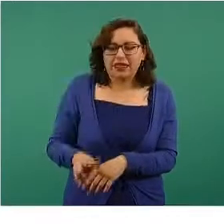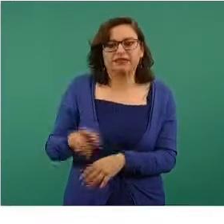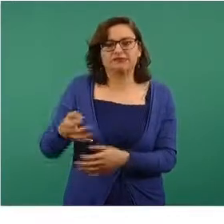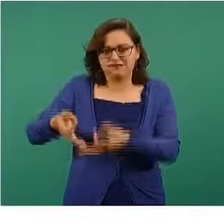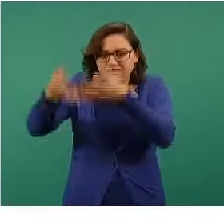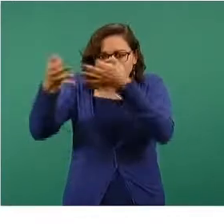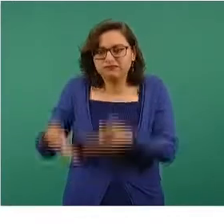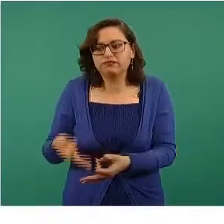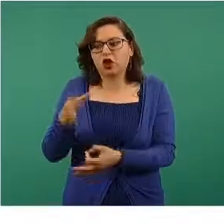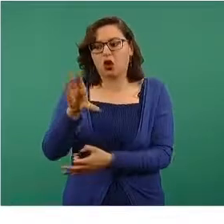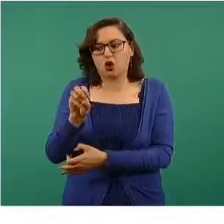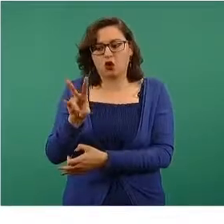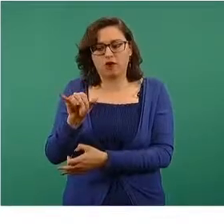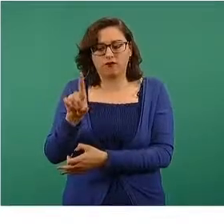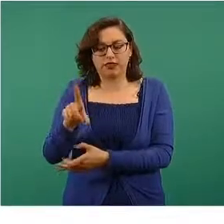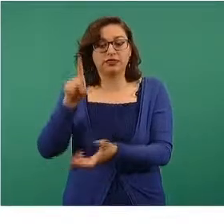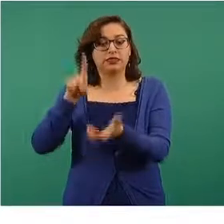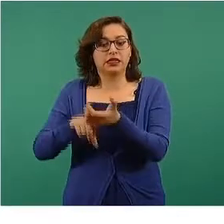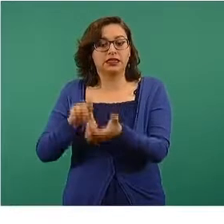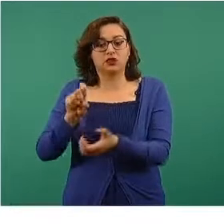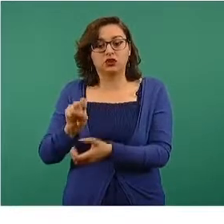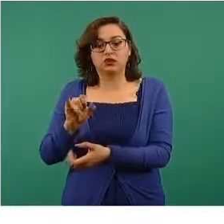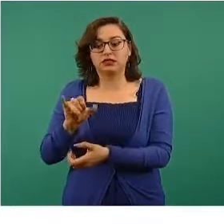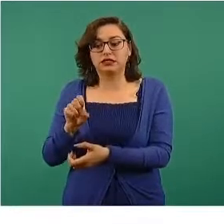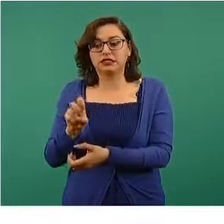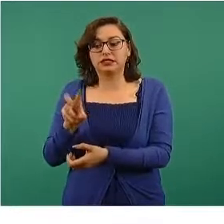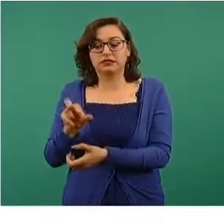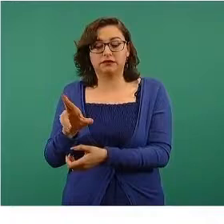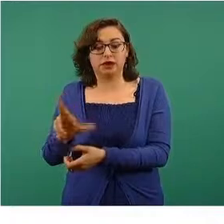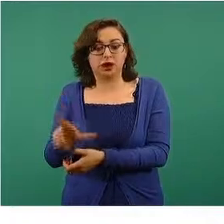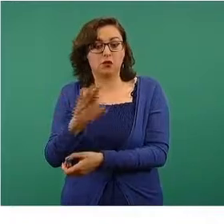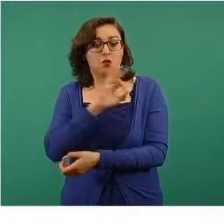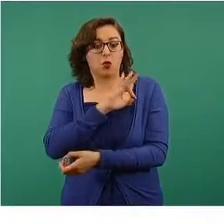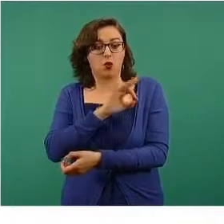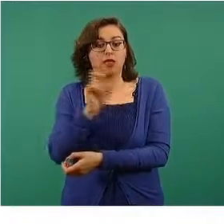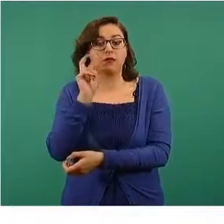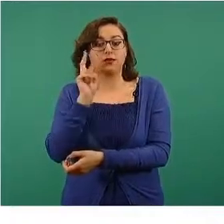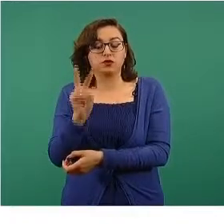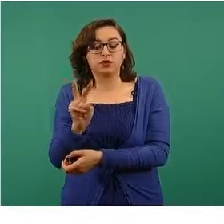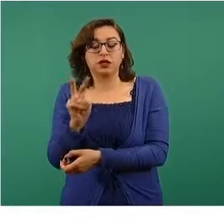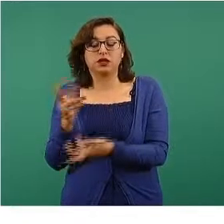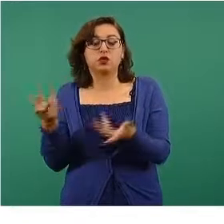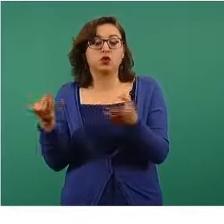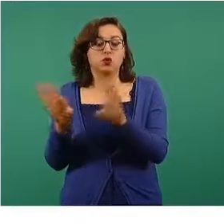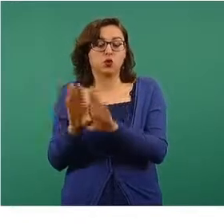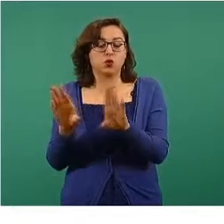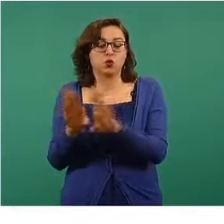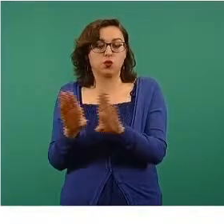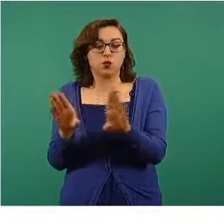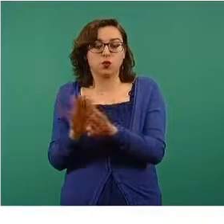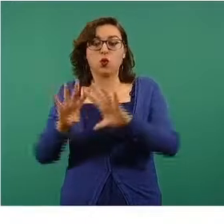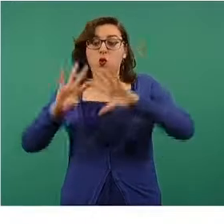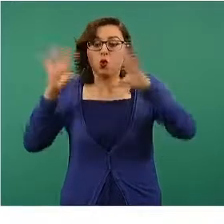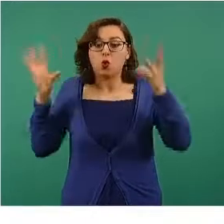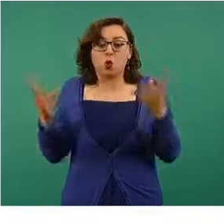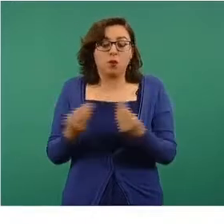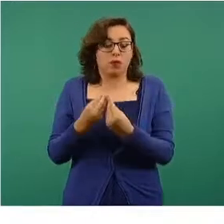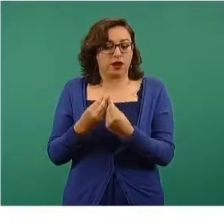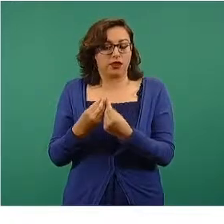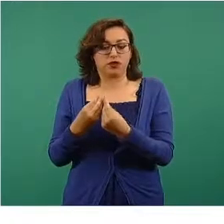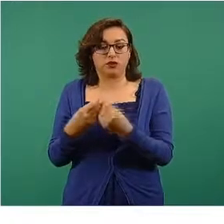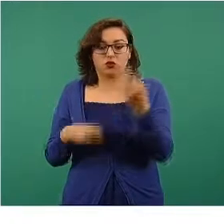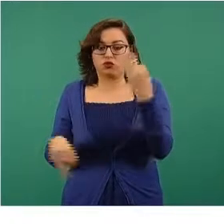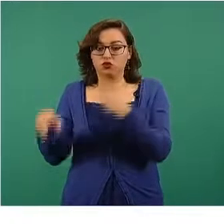confirmadas en el CISBER. Y lo que podemos ver es el porcentaje de defunciones confirmadas por COVID de todo el exceso